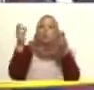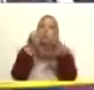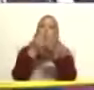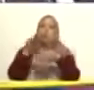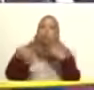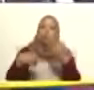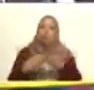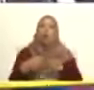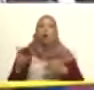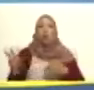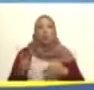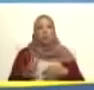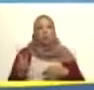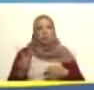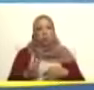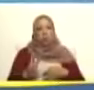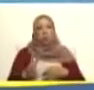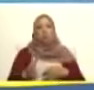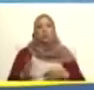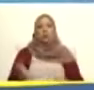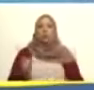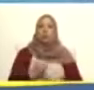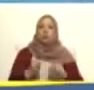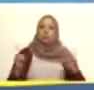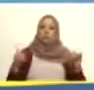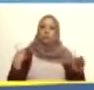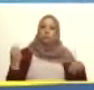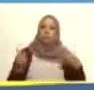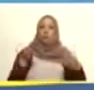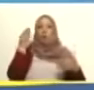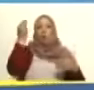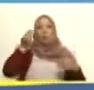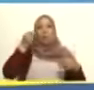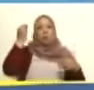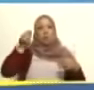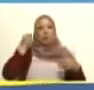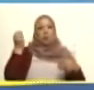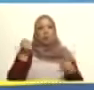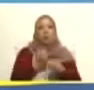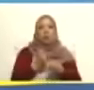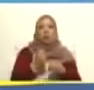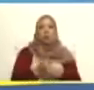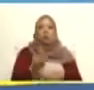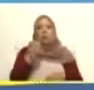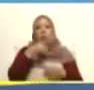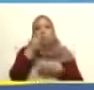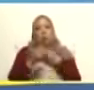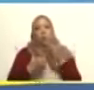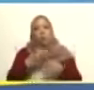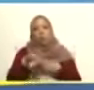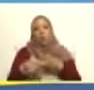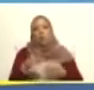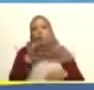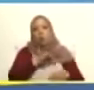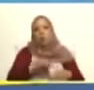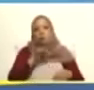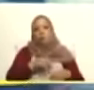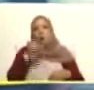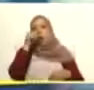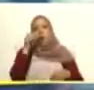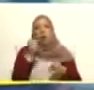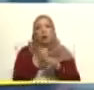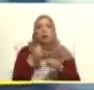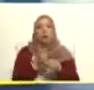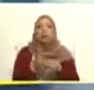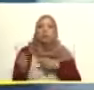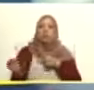Toda Venezuela. Independientemente de cómo pensemos, hemos estado, bien lo decía Diosdado, todos nosotros en los actos